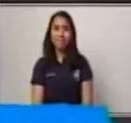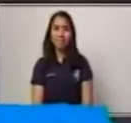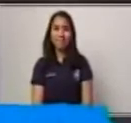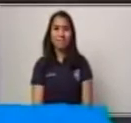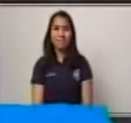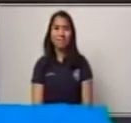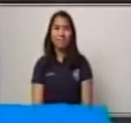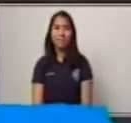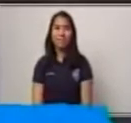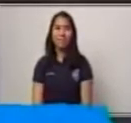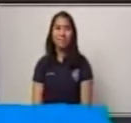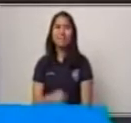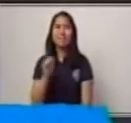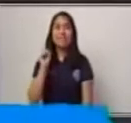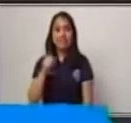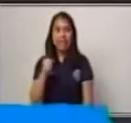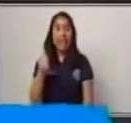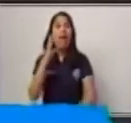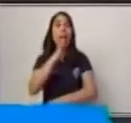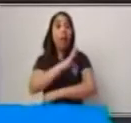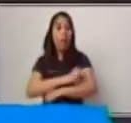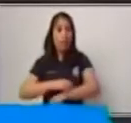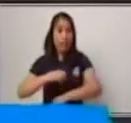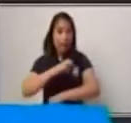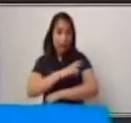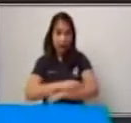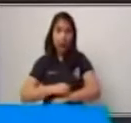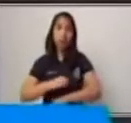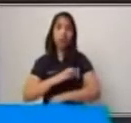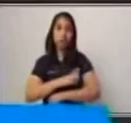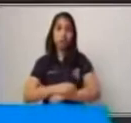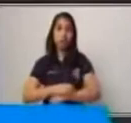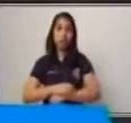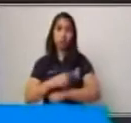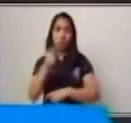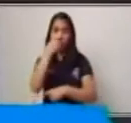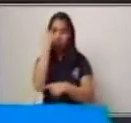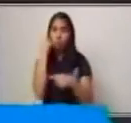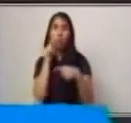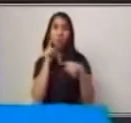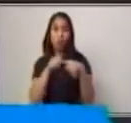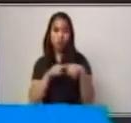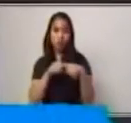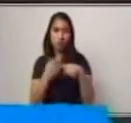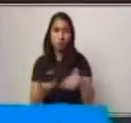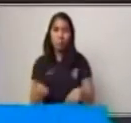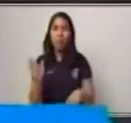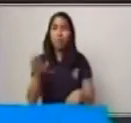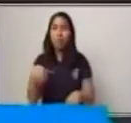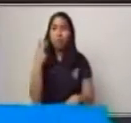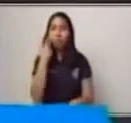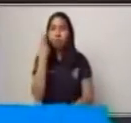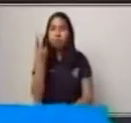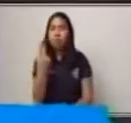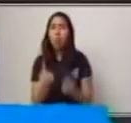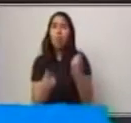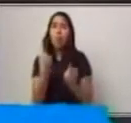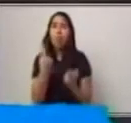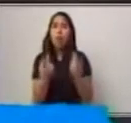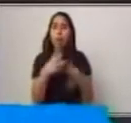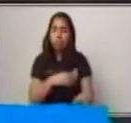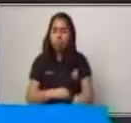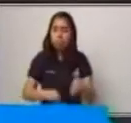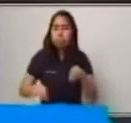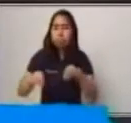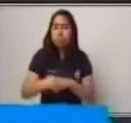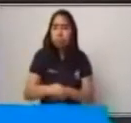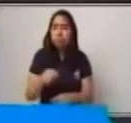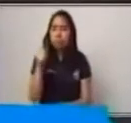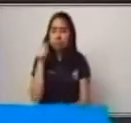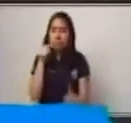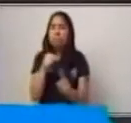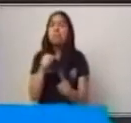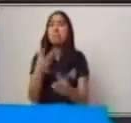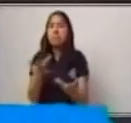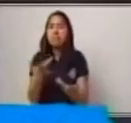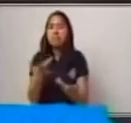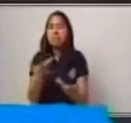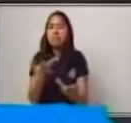Luego el modificador directo. Dijimos que el modificador directo es aquel que no tiene ningún